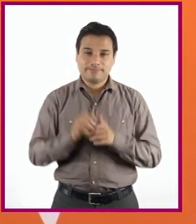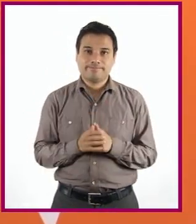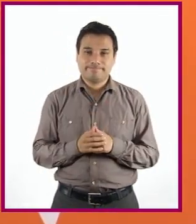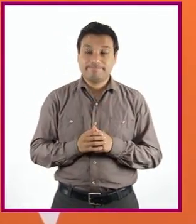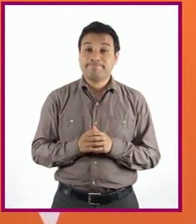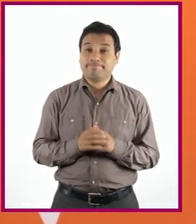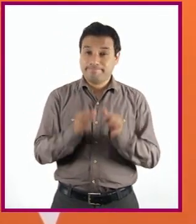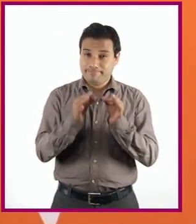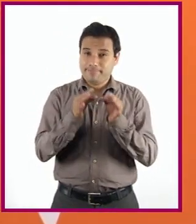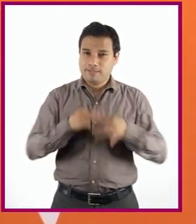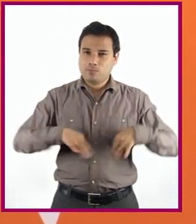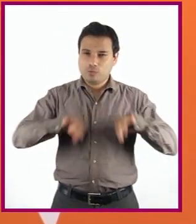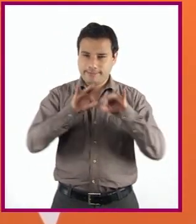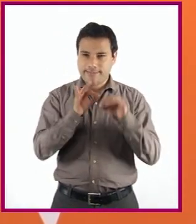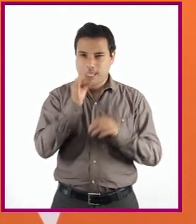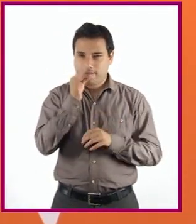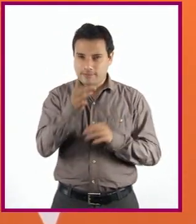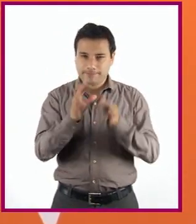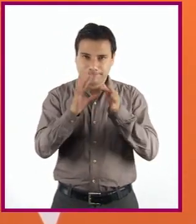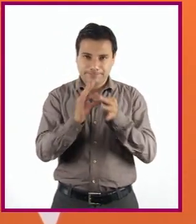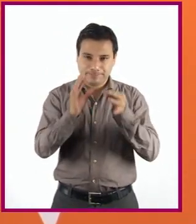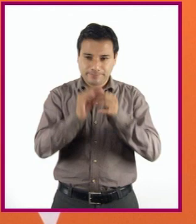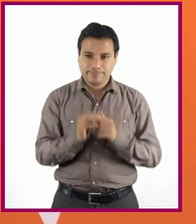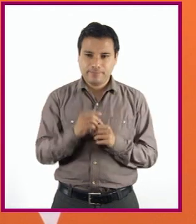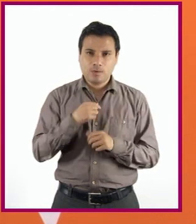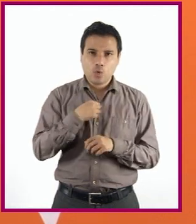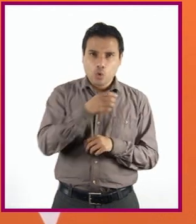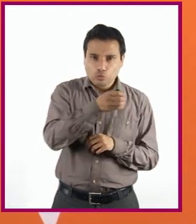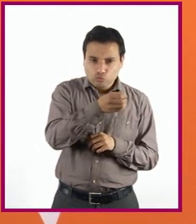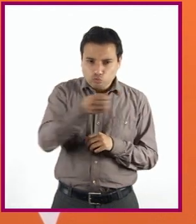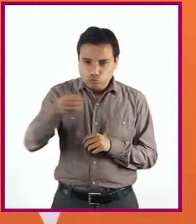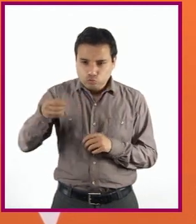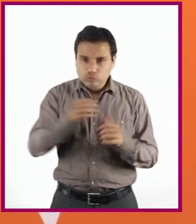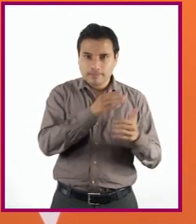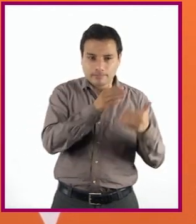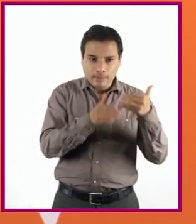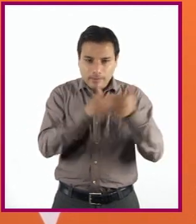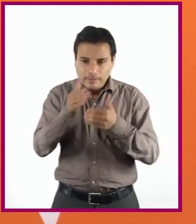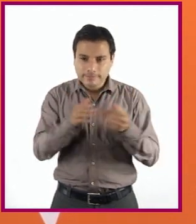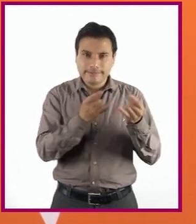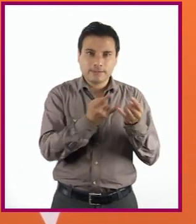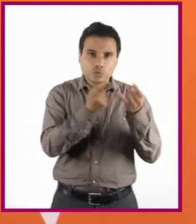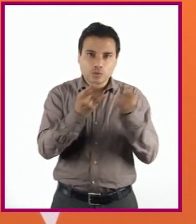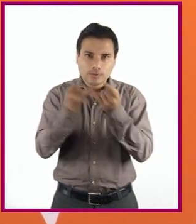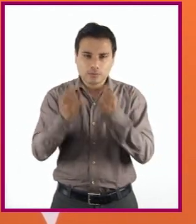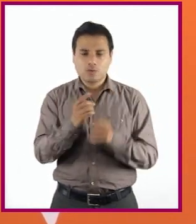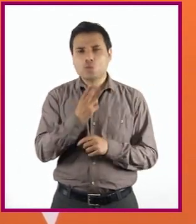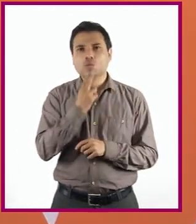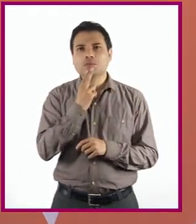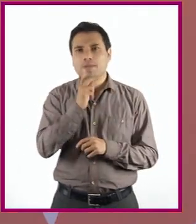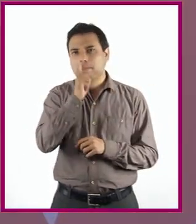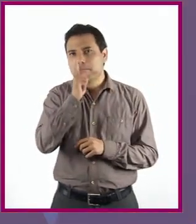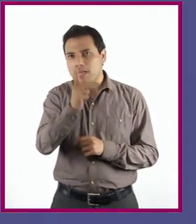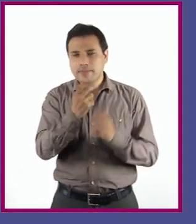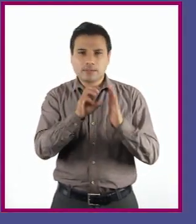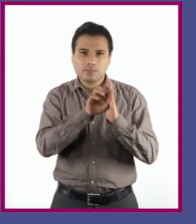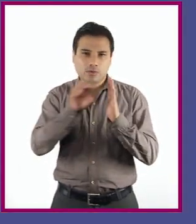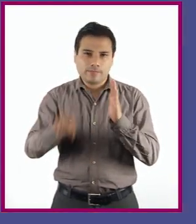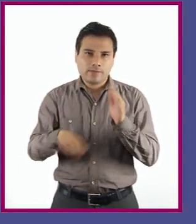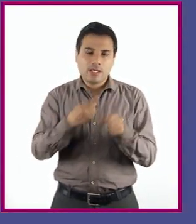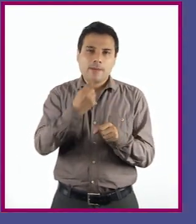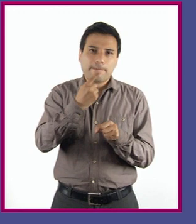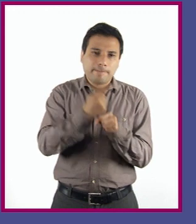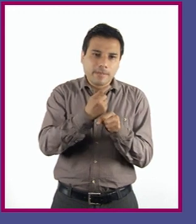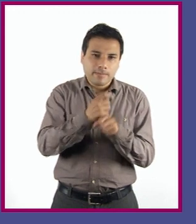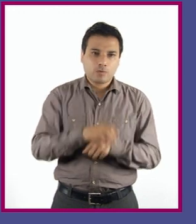Es importante señalar que al ordenar e indicar cuándo ocurren los hechos se emplean palabras como primero, que